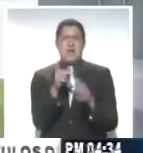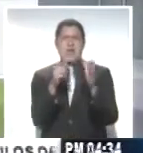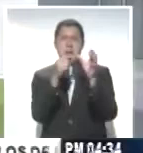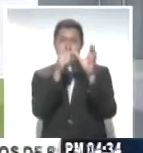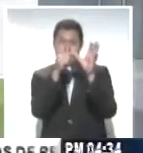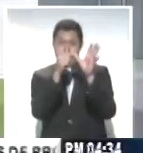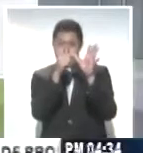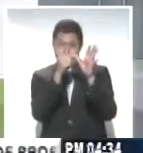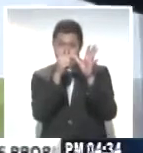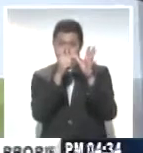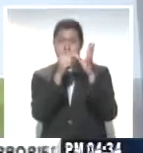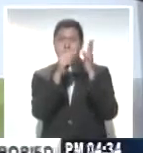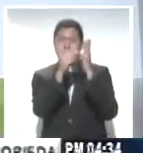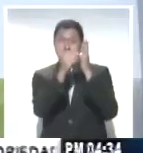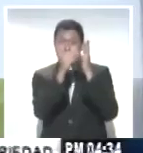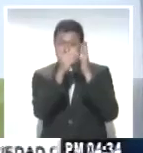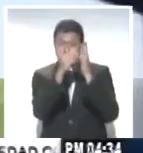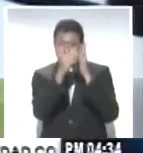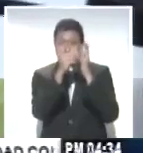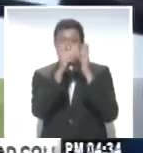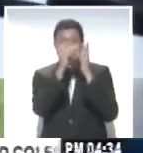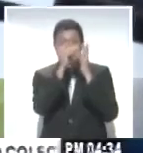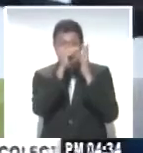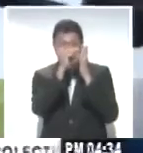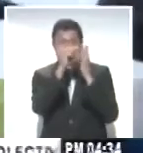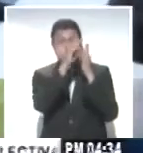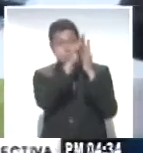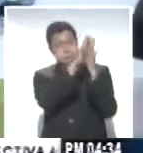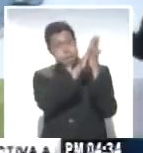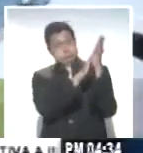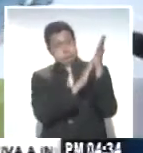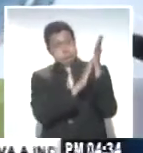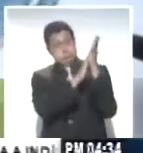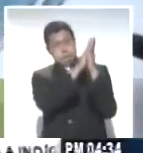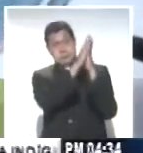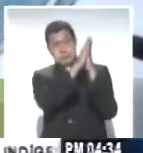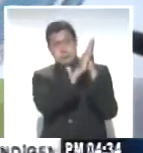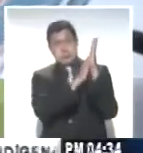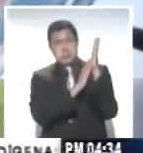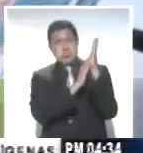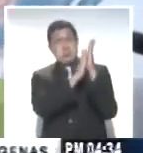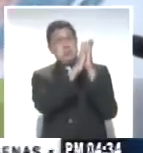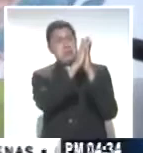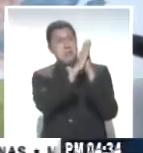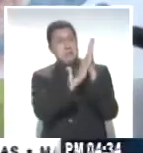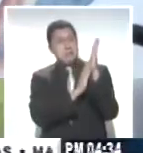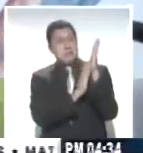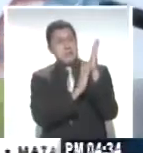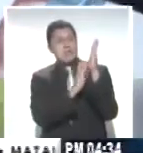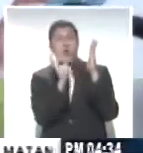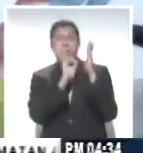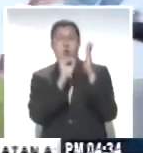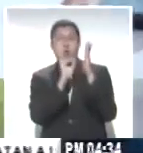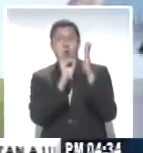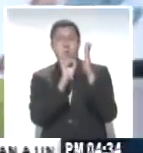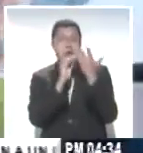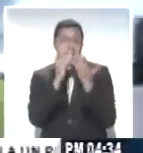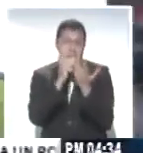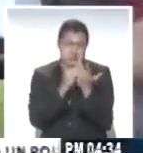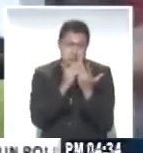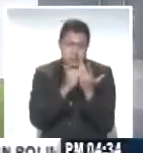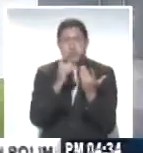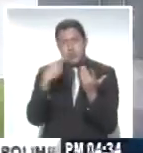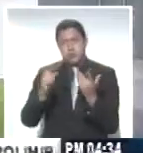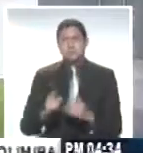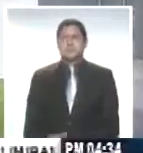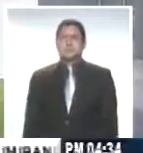el dedo índice, el dedo medio y parte del dedo anular, en la cara que nosotros llamamos la cara volar o la cara anterior de